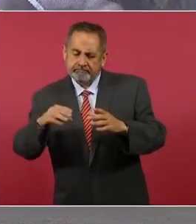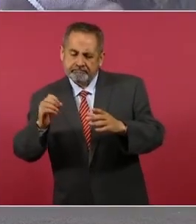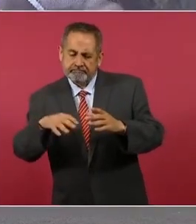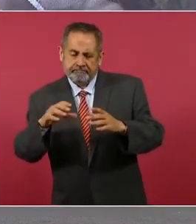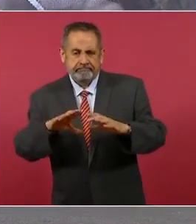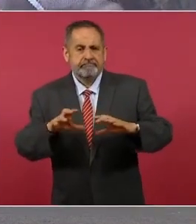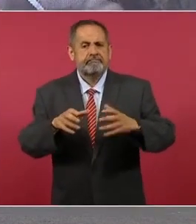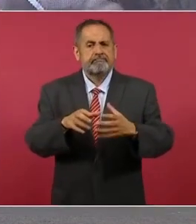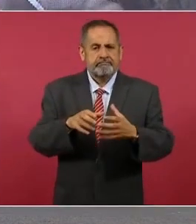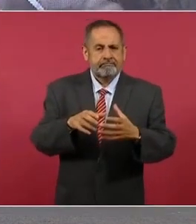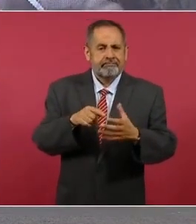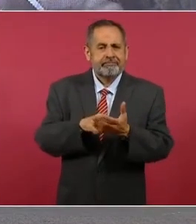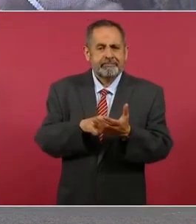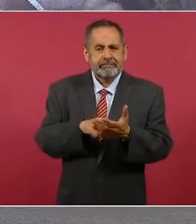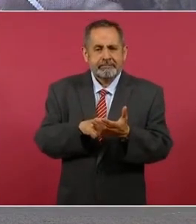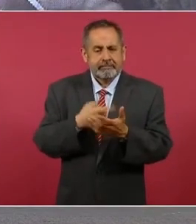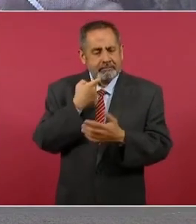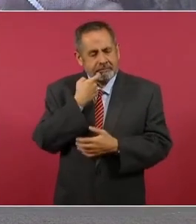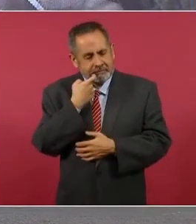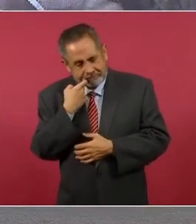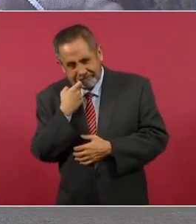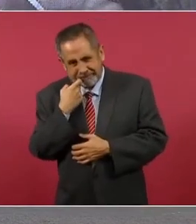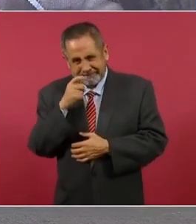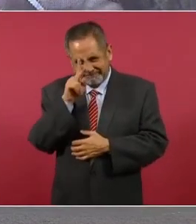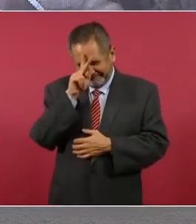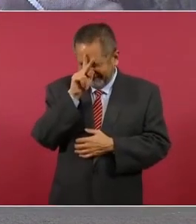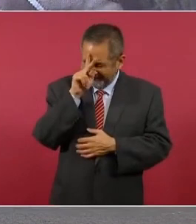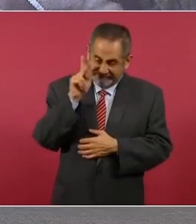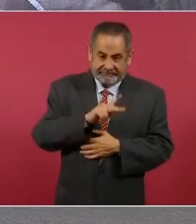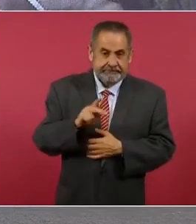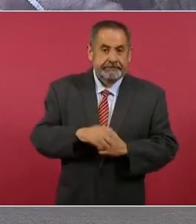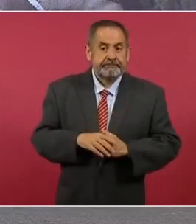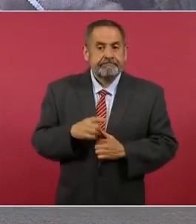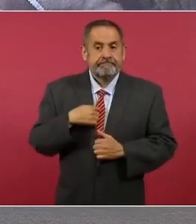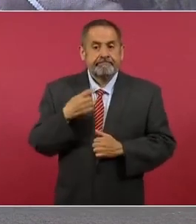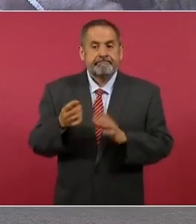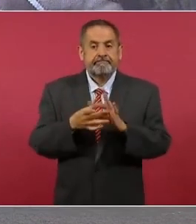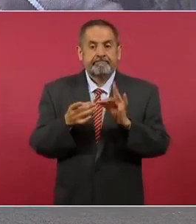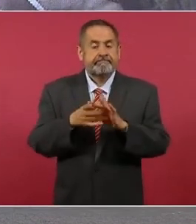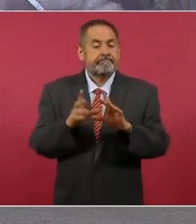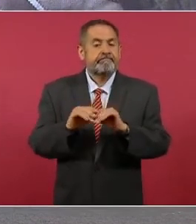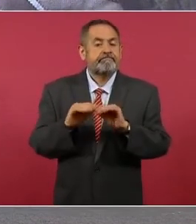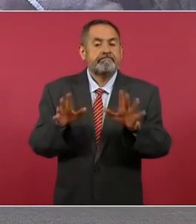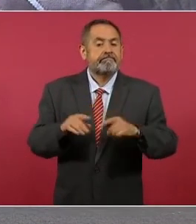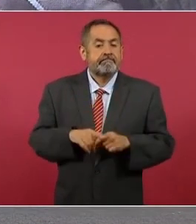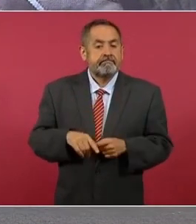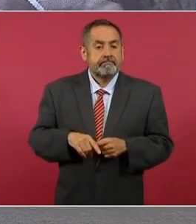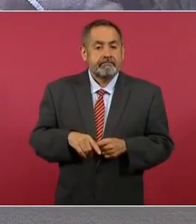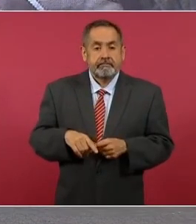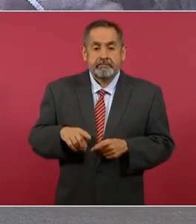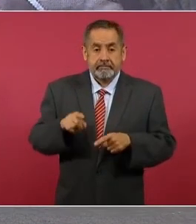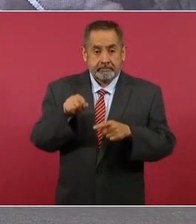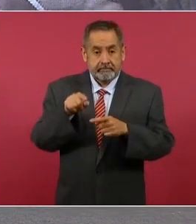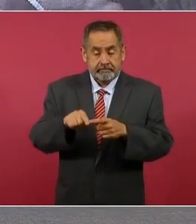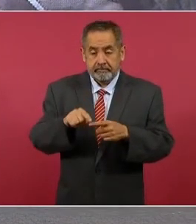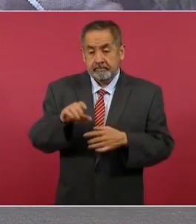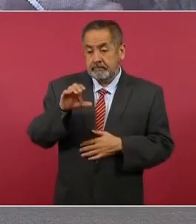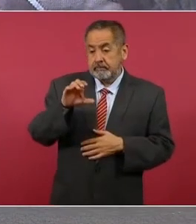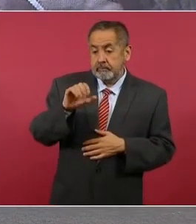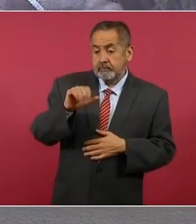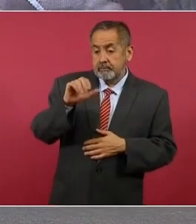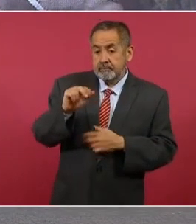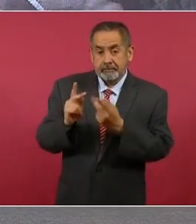que son las que causan los efectos más directos. Debo aclarar también que el consumo ancestral de hojas de